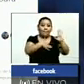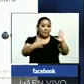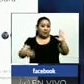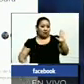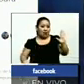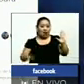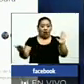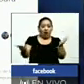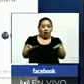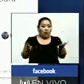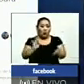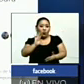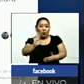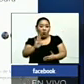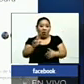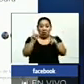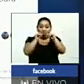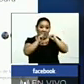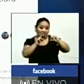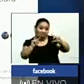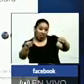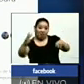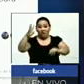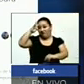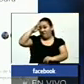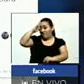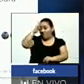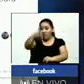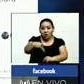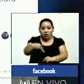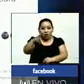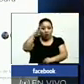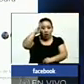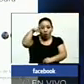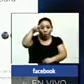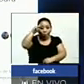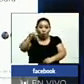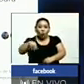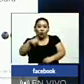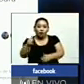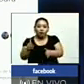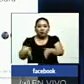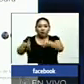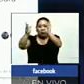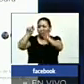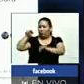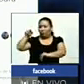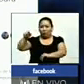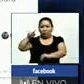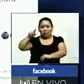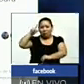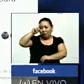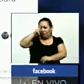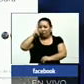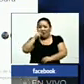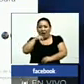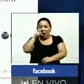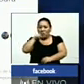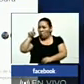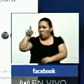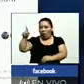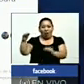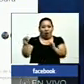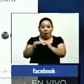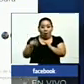estilo favorito, difamar, mentir, ingerir en otros órganos de Estado. Sus falsedades se caen y como un